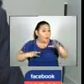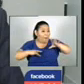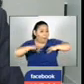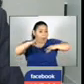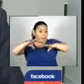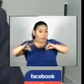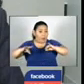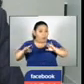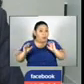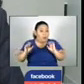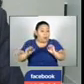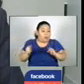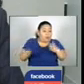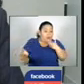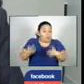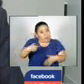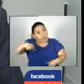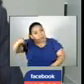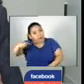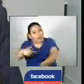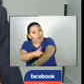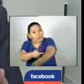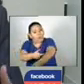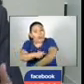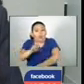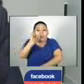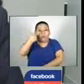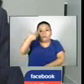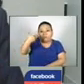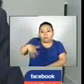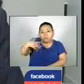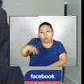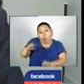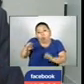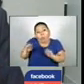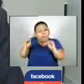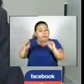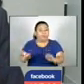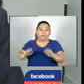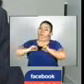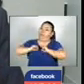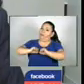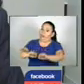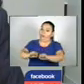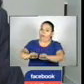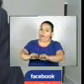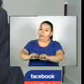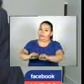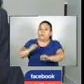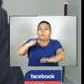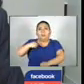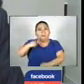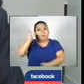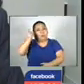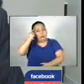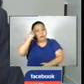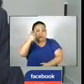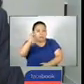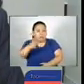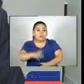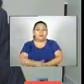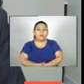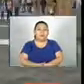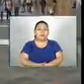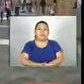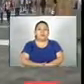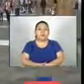que nos puede enfermar y llevarnos al hospital de pleno grado en cuidados intensivos, inclusive fallecernos, pues en ese sentido pues yo creo que es buena